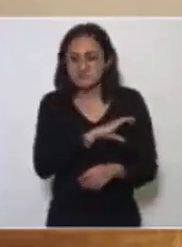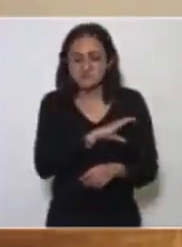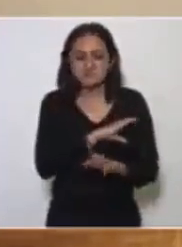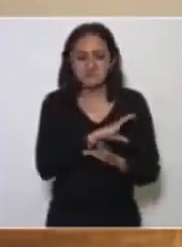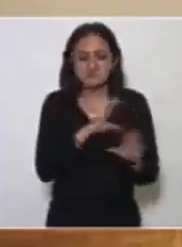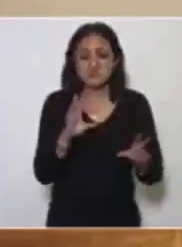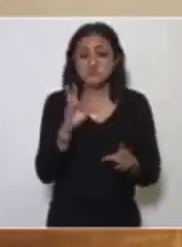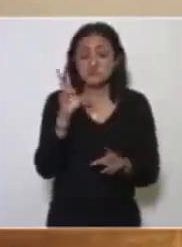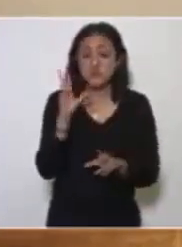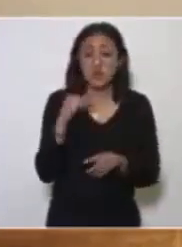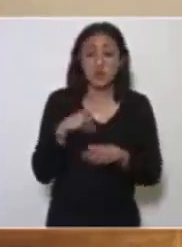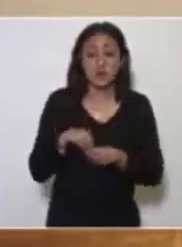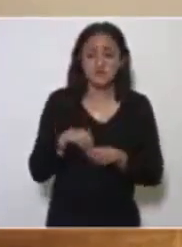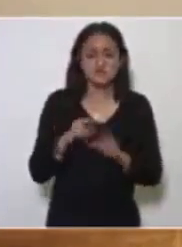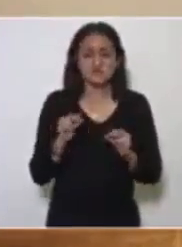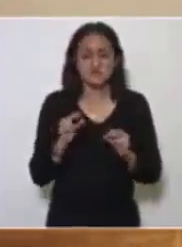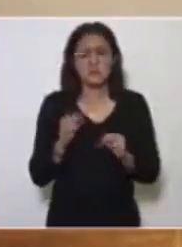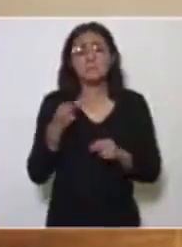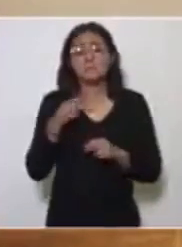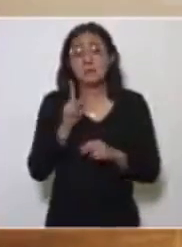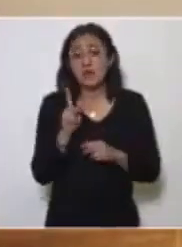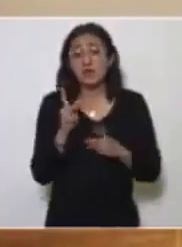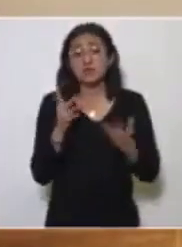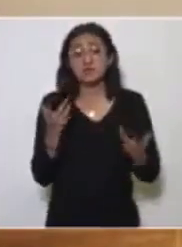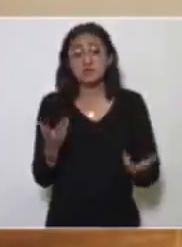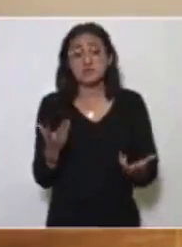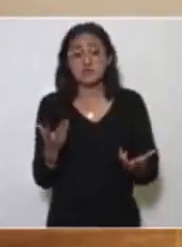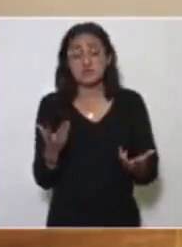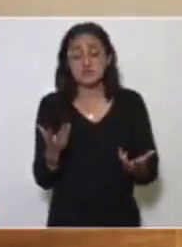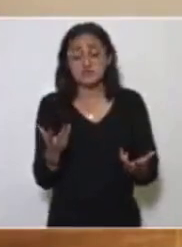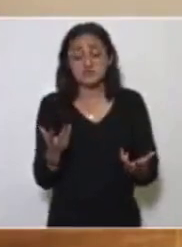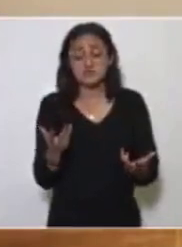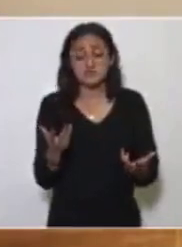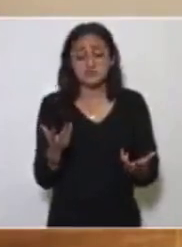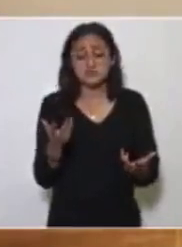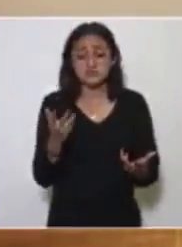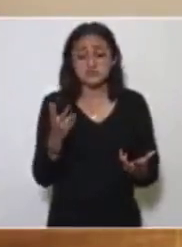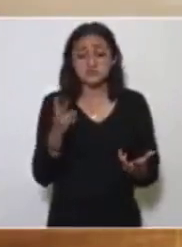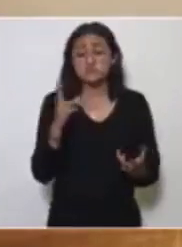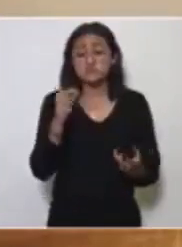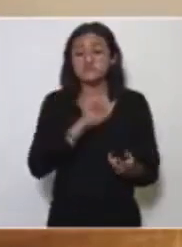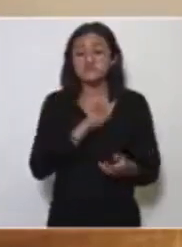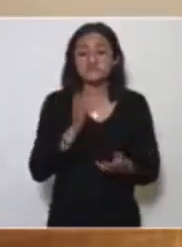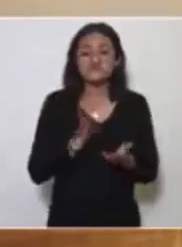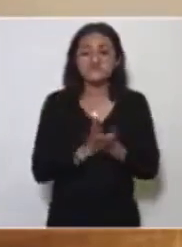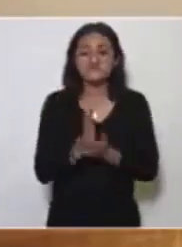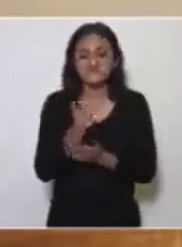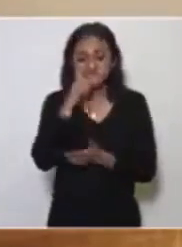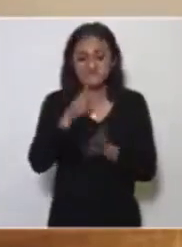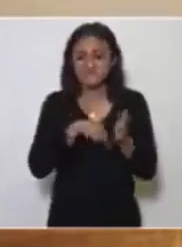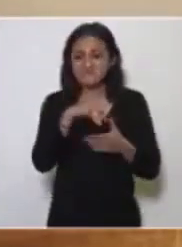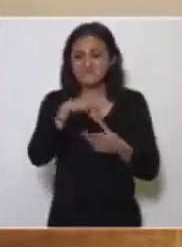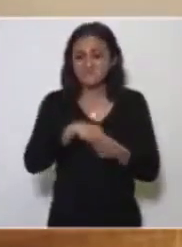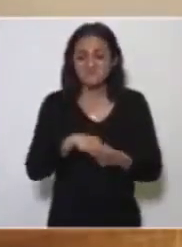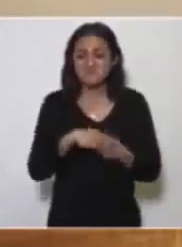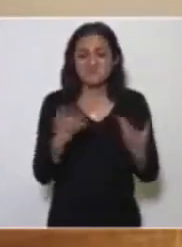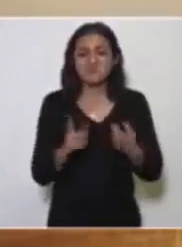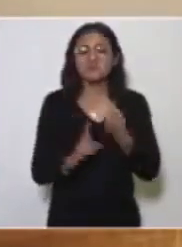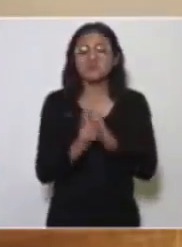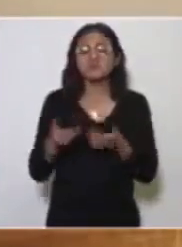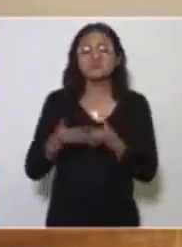oculta. Y yo creo que fue una jornada que, más allá de algunos problemas que